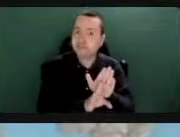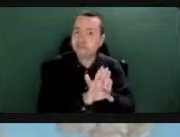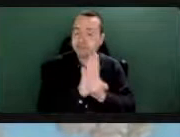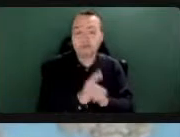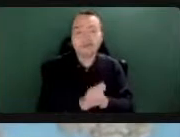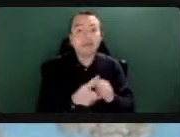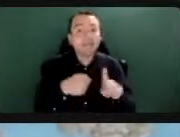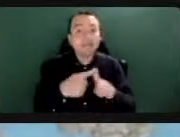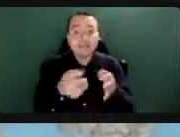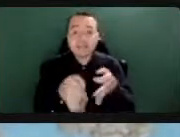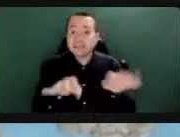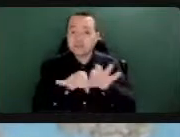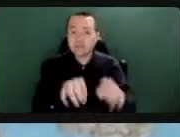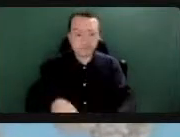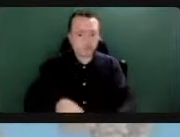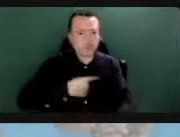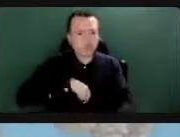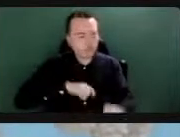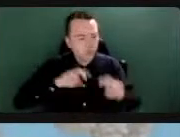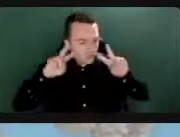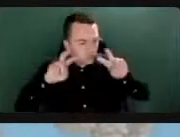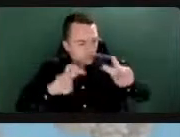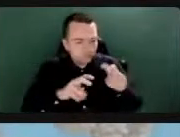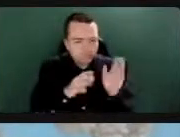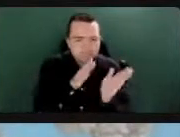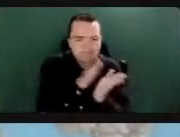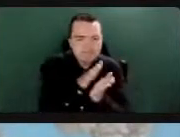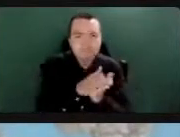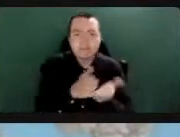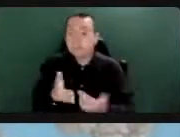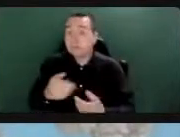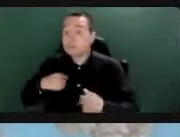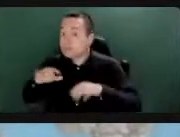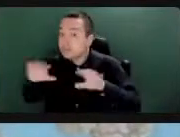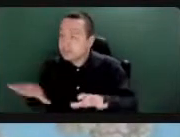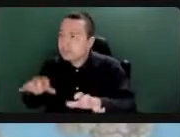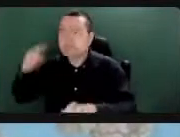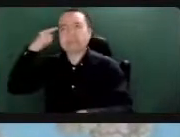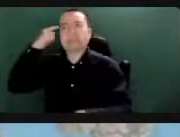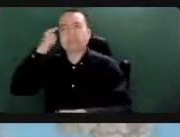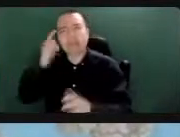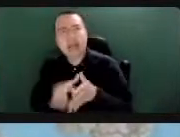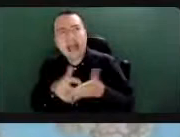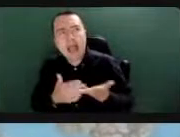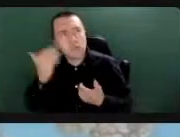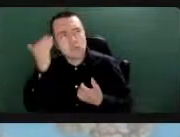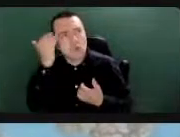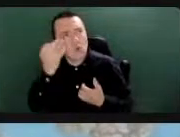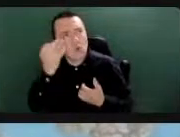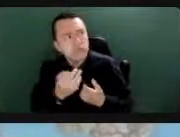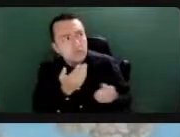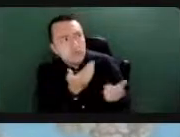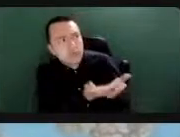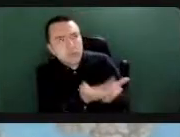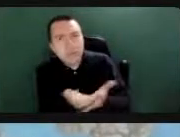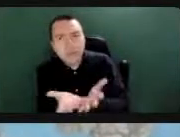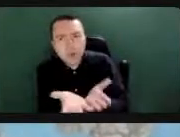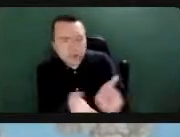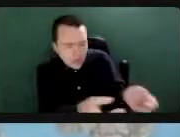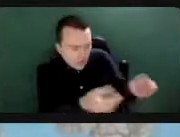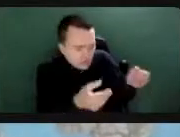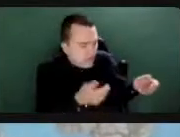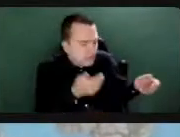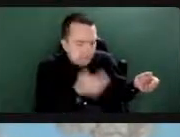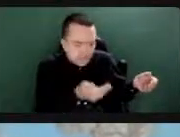Y siguiendo las palabras de James, quisiera resaltar que ese trabajo que se hace en la organización,